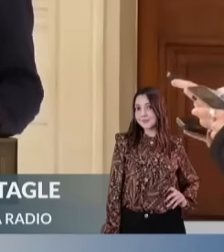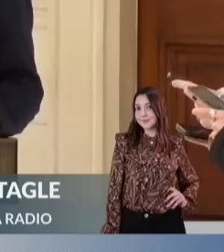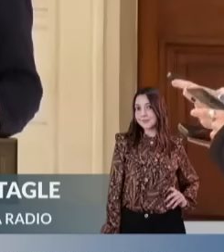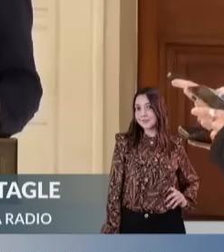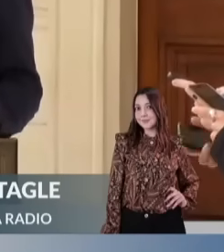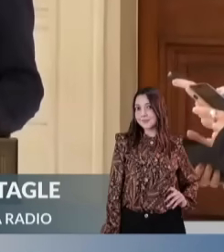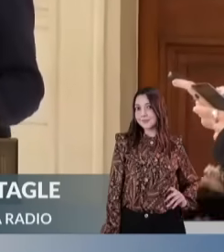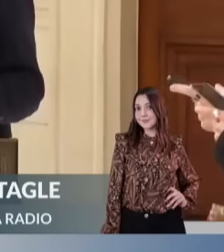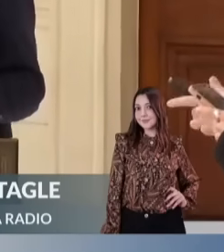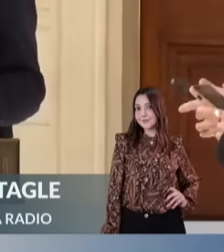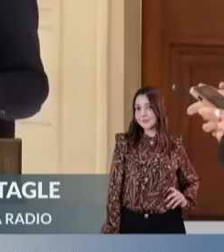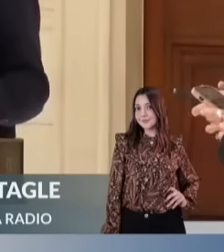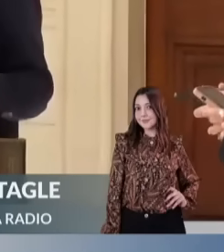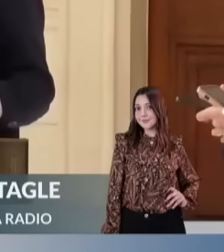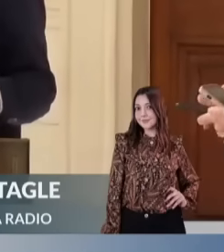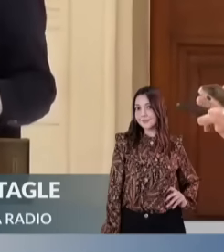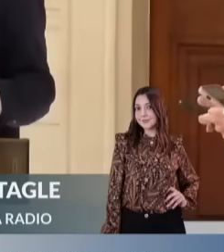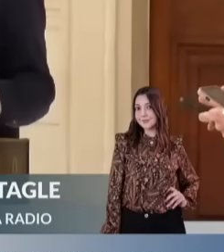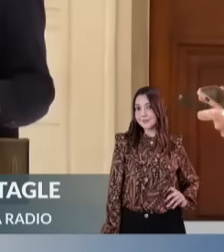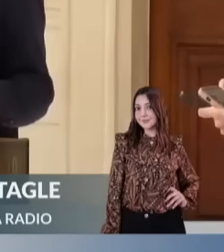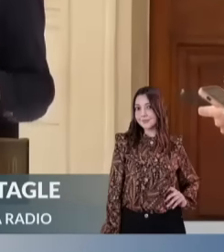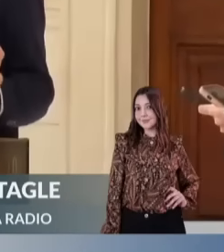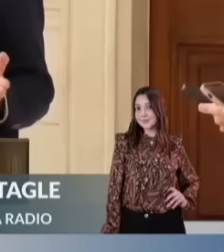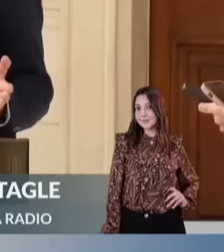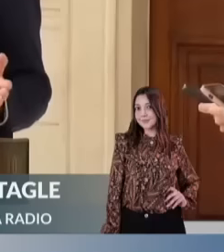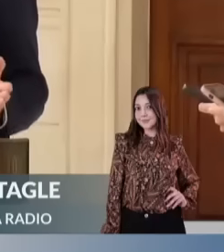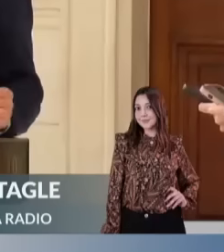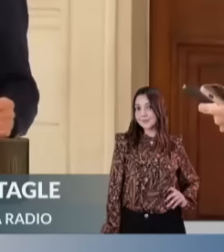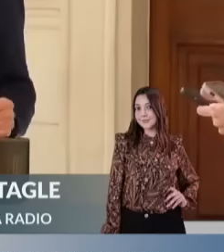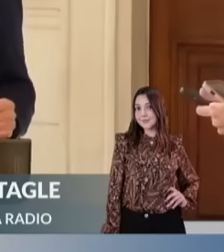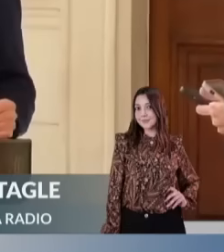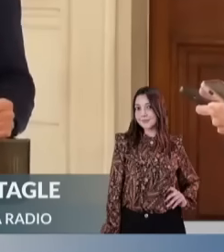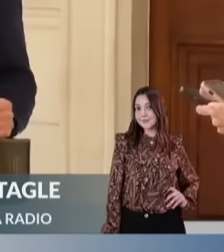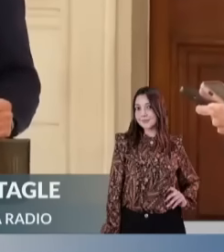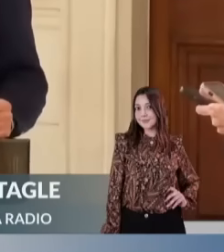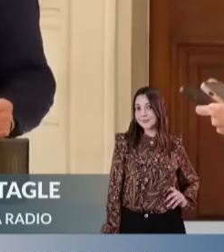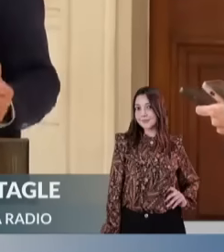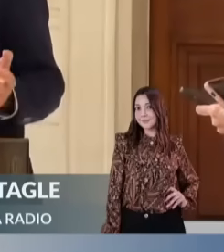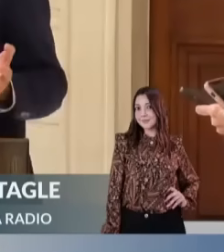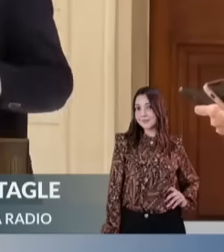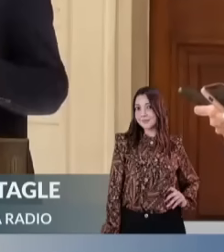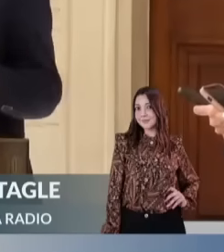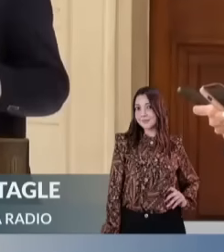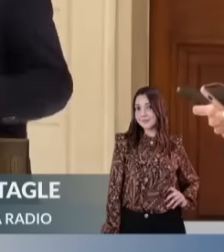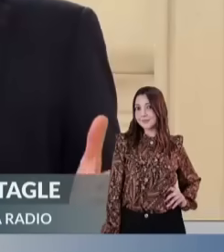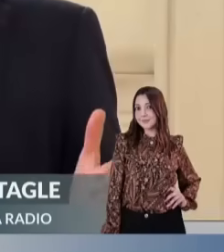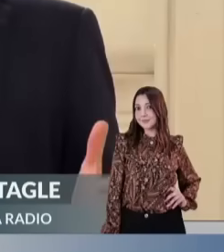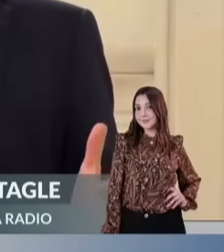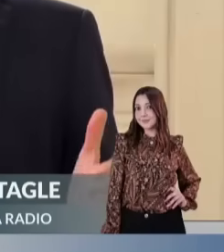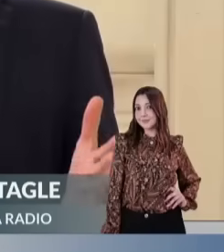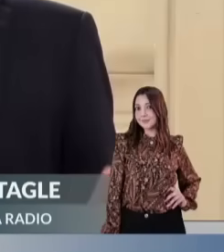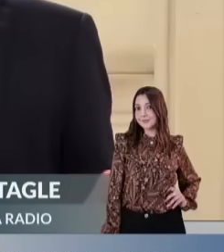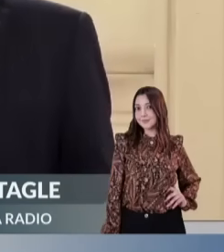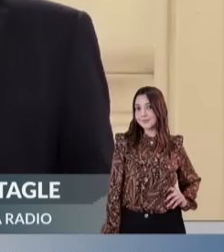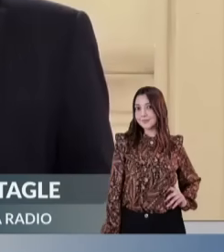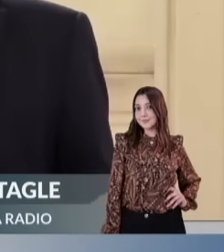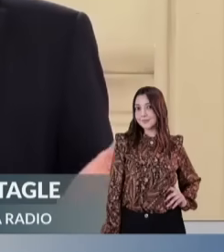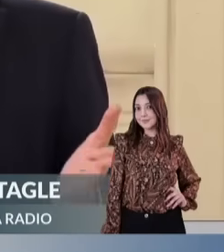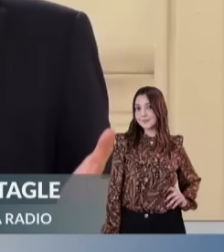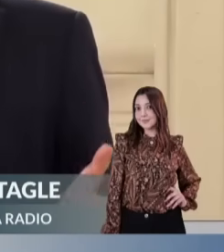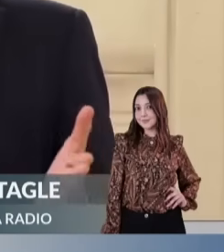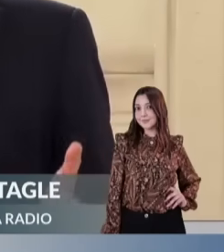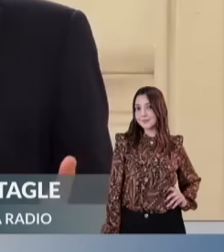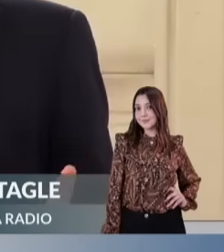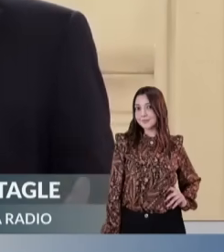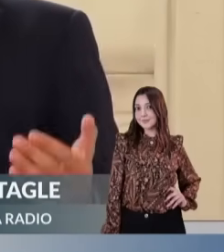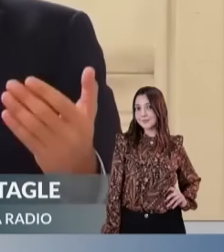Y el país espera, me imagino, la gente espera una respuesta del Contralor. Ya, veamos qué pasa en esta jornada, porque todos los días pasan